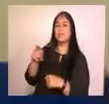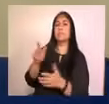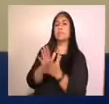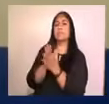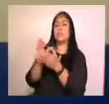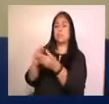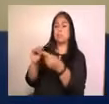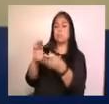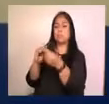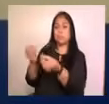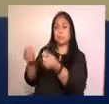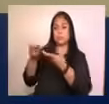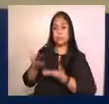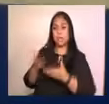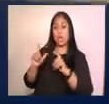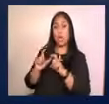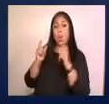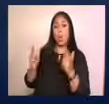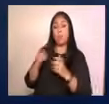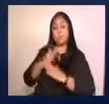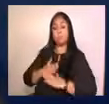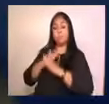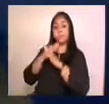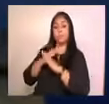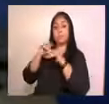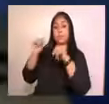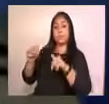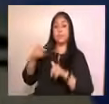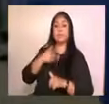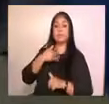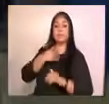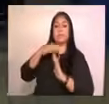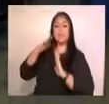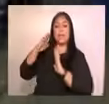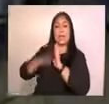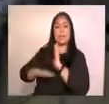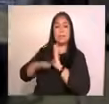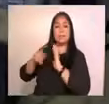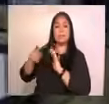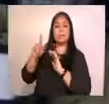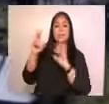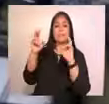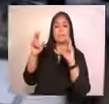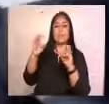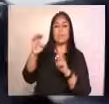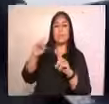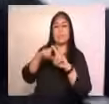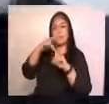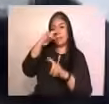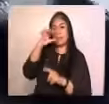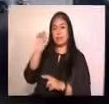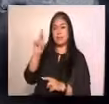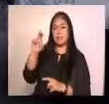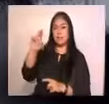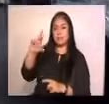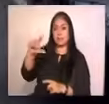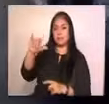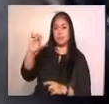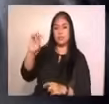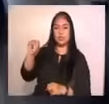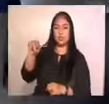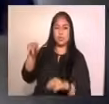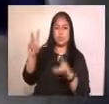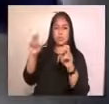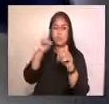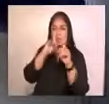comentar cómo se podría garantizar que estaría disminuyendo el delito de la extorsión, tomando en cuenta que mucho de